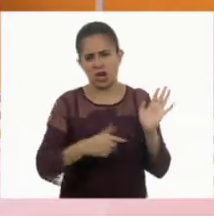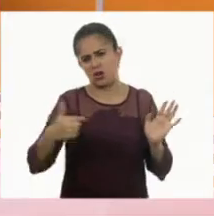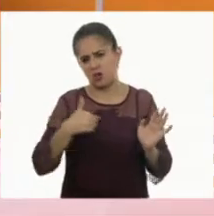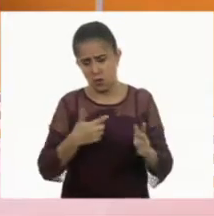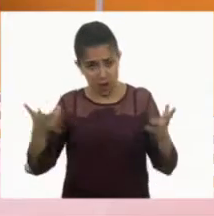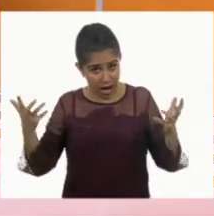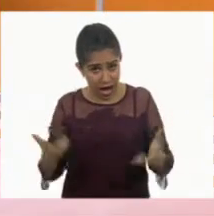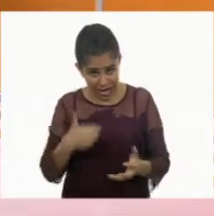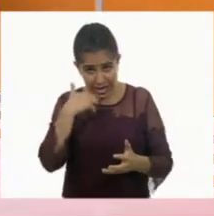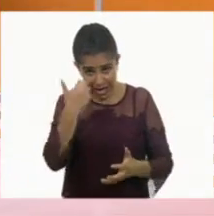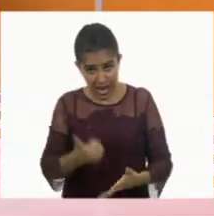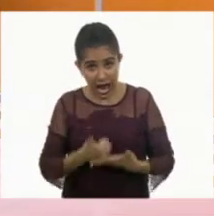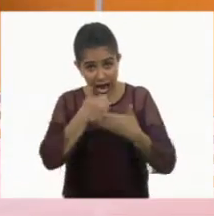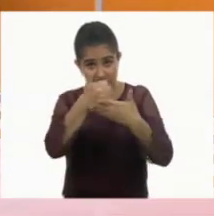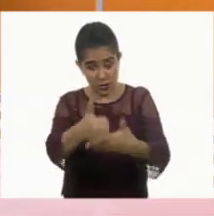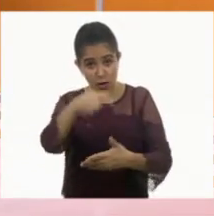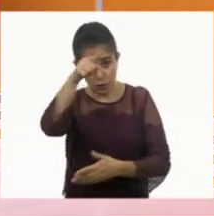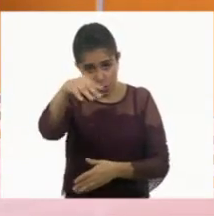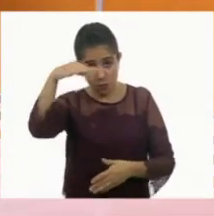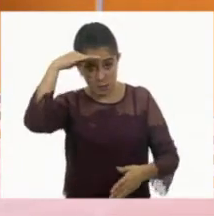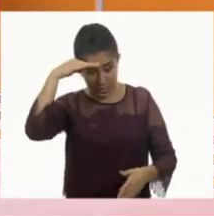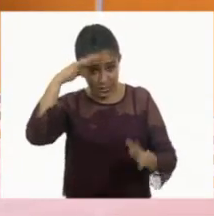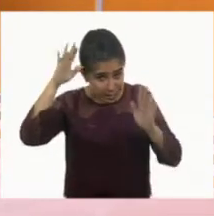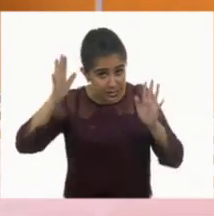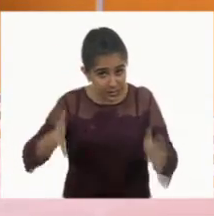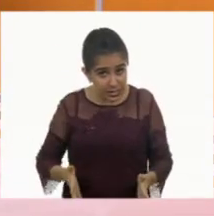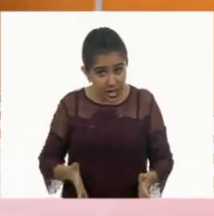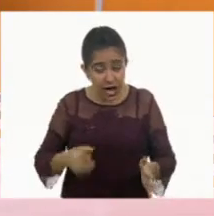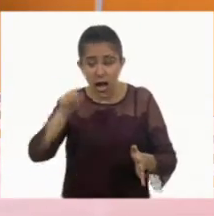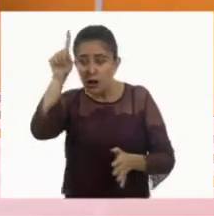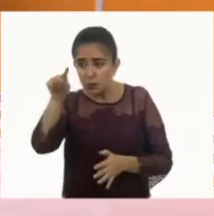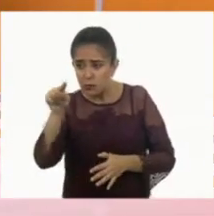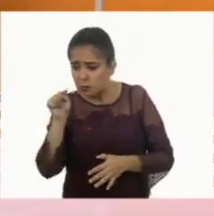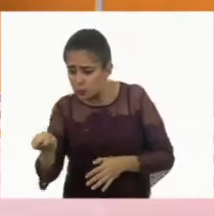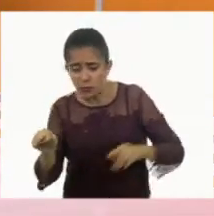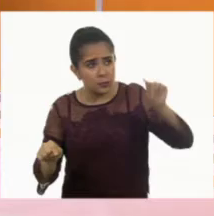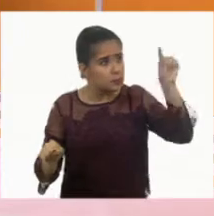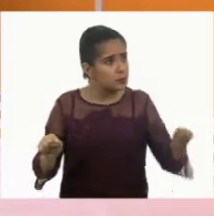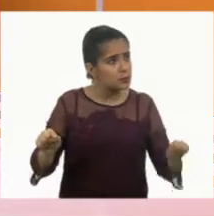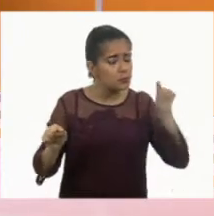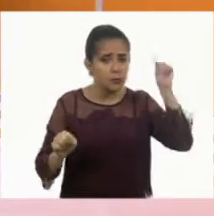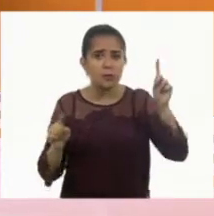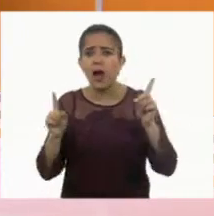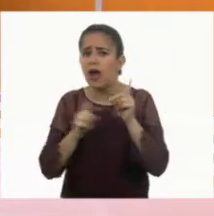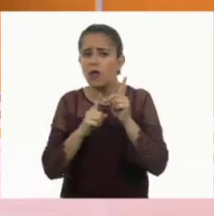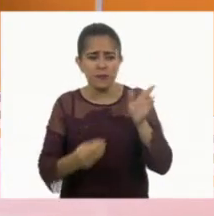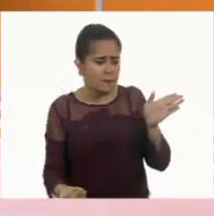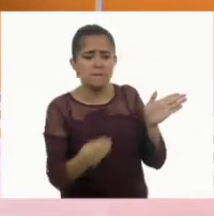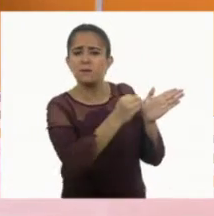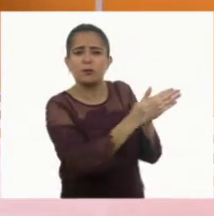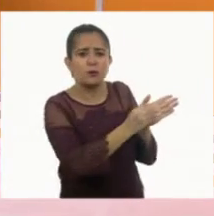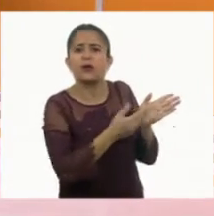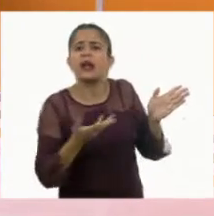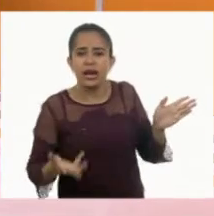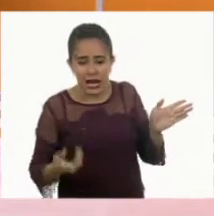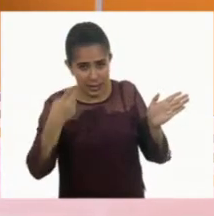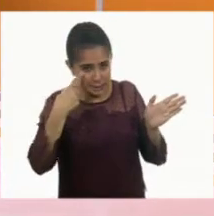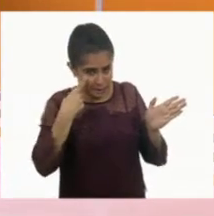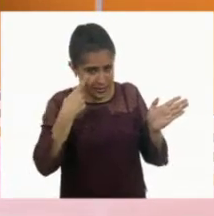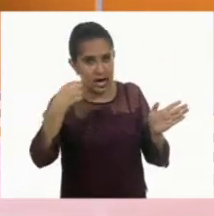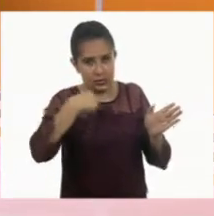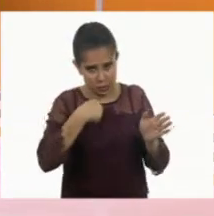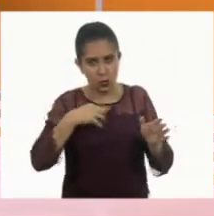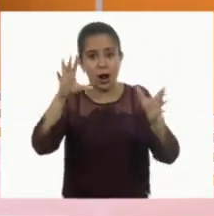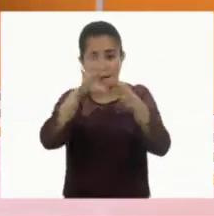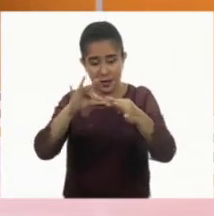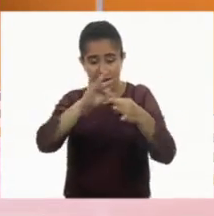yo lo haga? Por favor. Ustedes ya pensaron dónde le podían poner los signos. Observen y van a ver que cuando lo vuelva a leer Eric, va a sonar